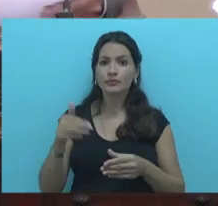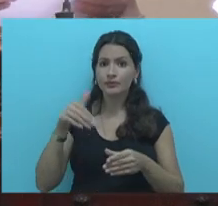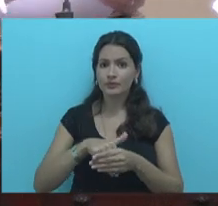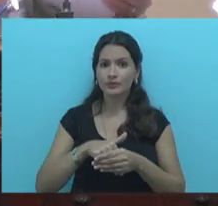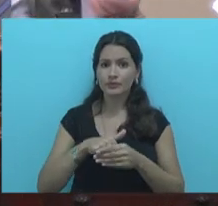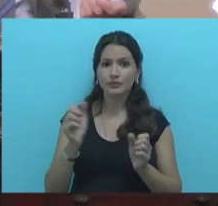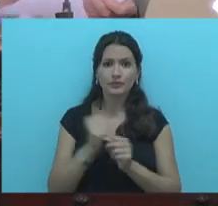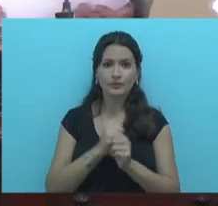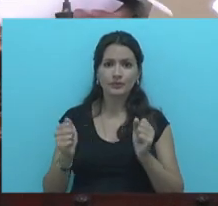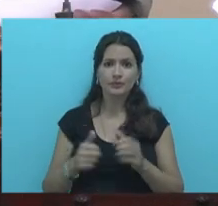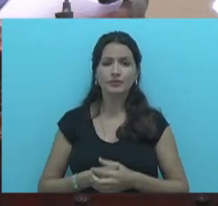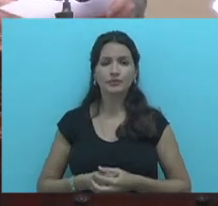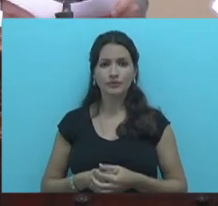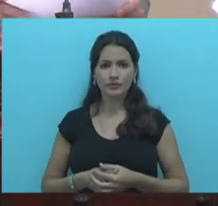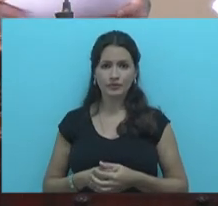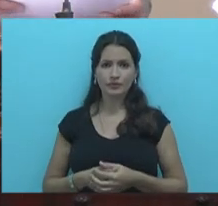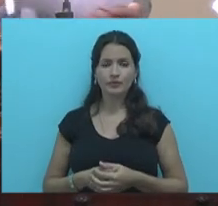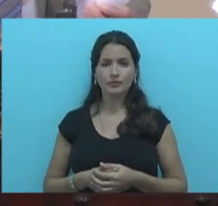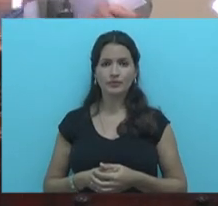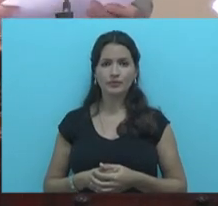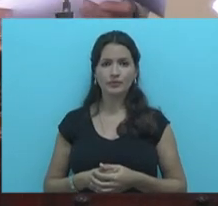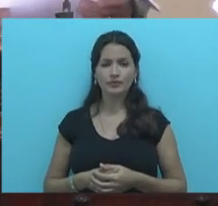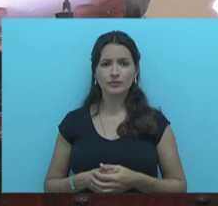el proyecto. Aprobado.